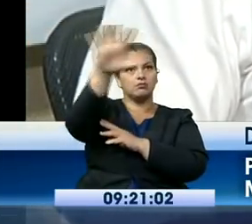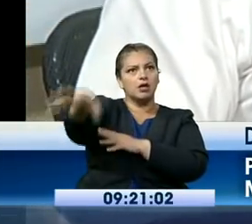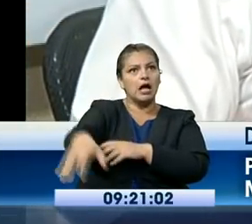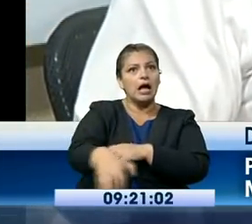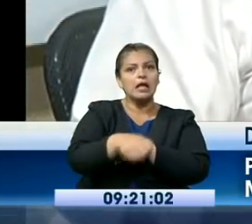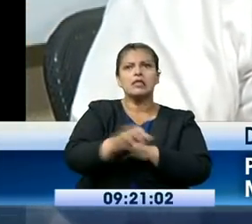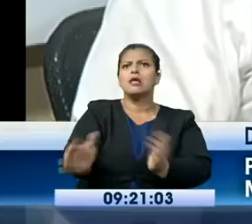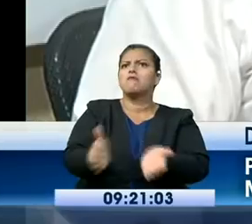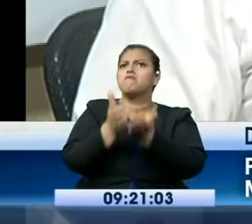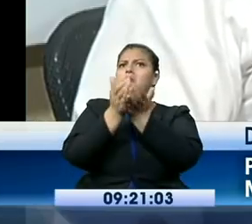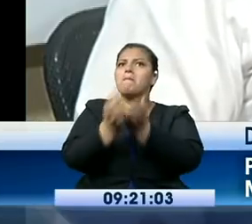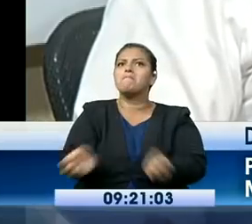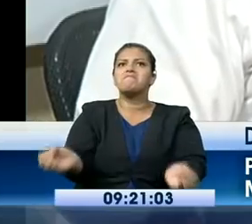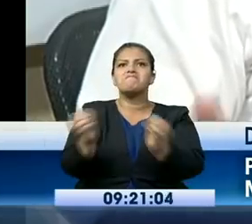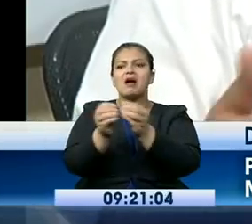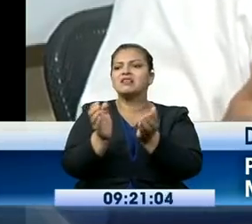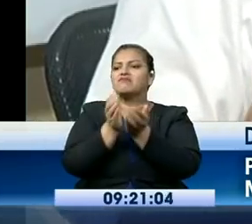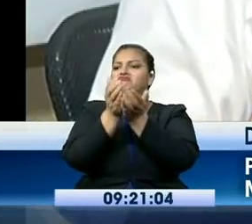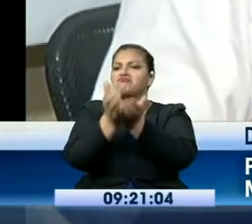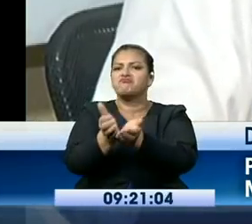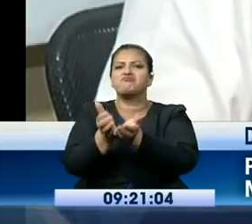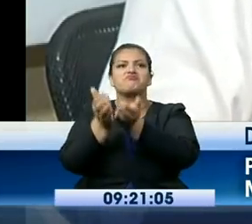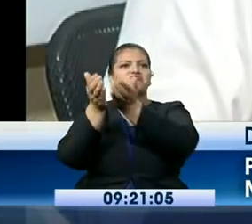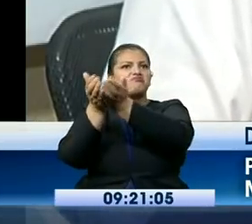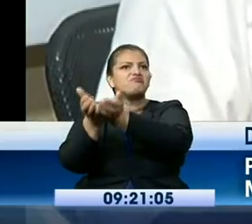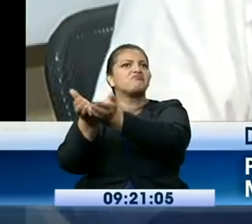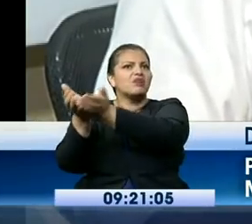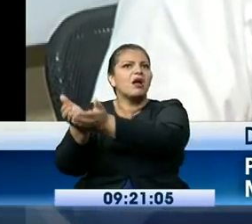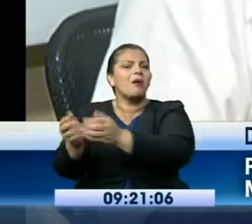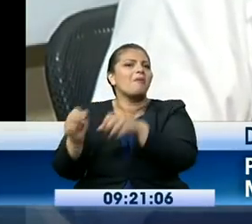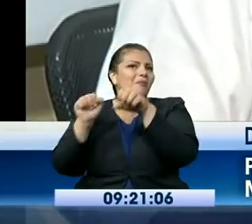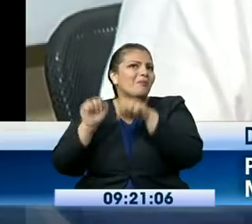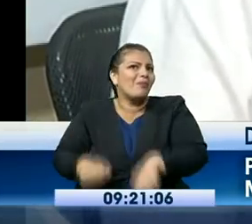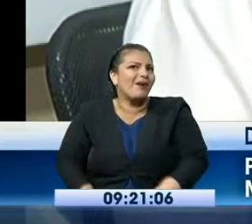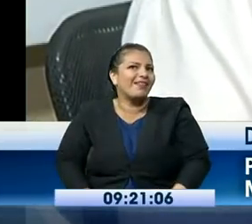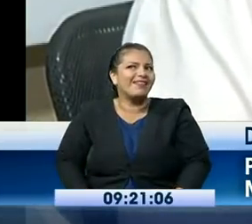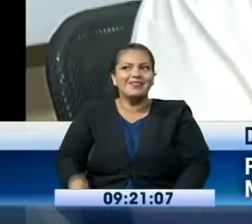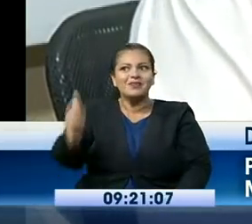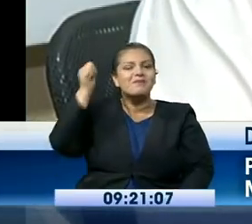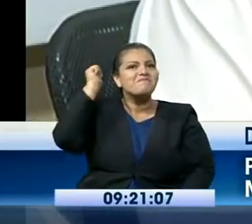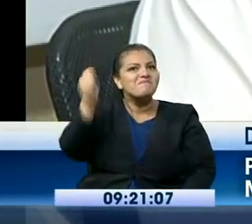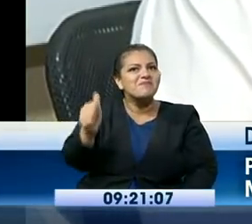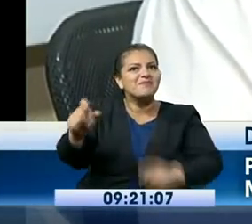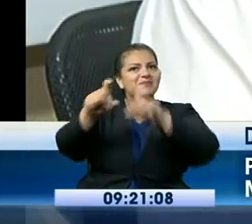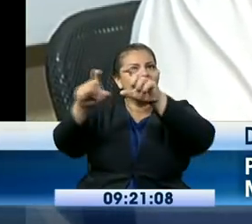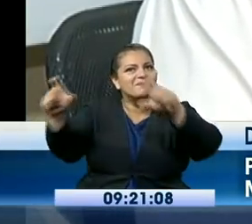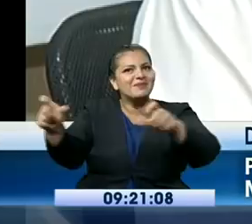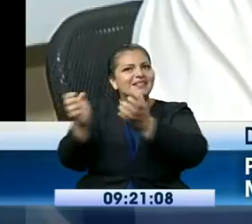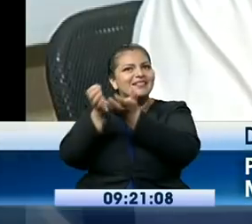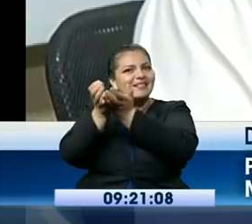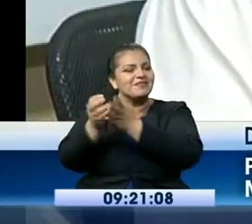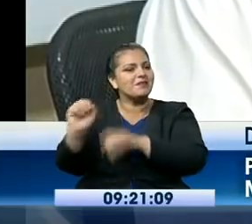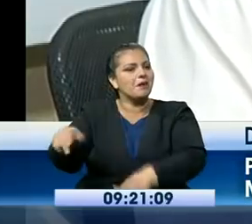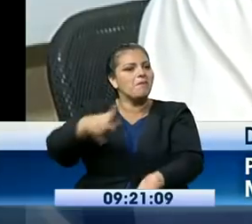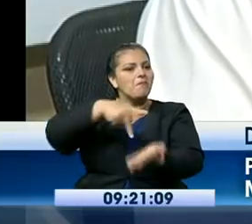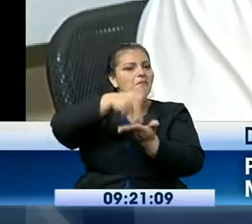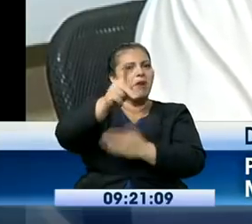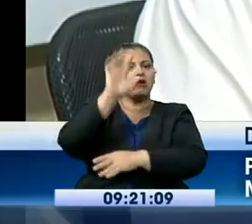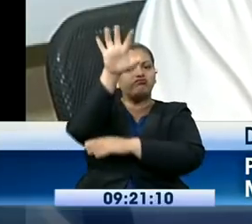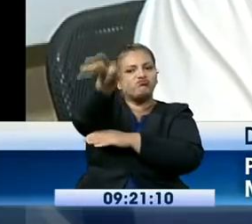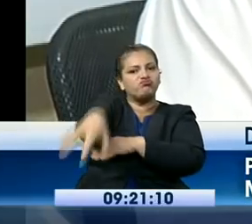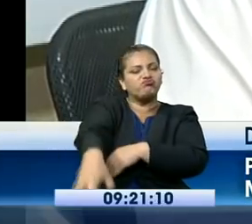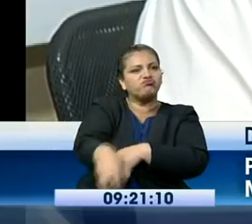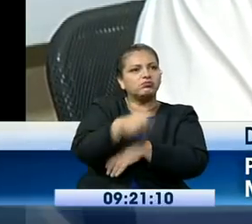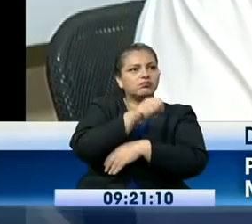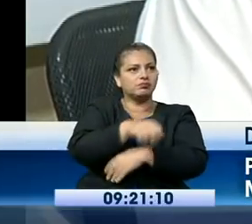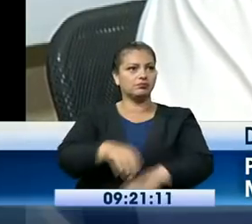buques mayores por eso no solamente que van a pagar sino que están comprometidos a que por ese motivo nunca podrán subir